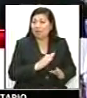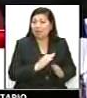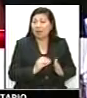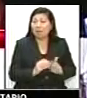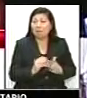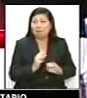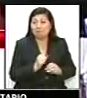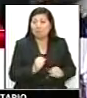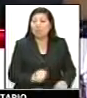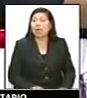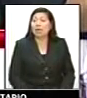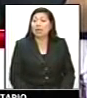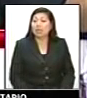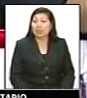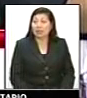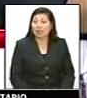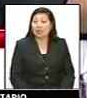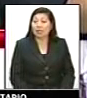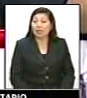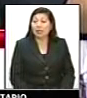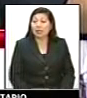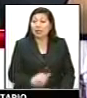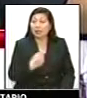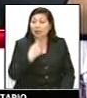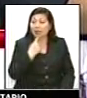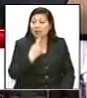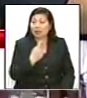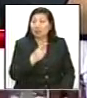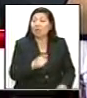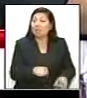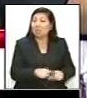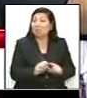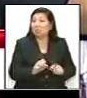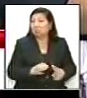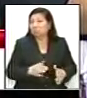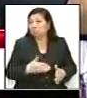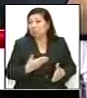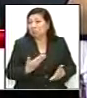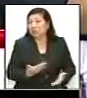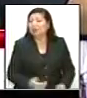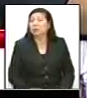mañana, el fiscal de la Nación, se refería a la también posibilidad de que